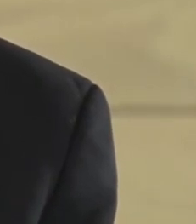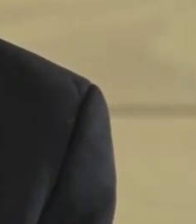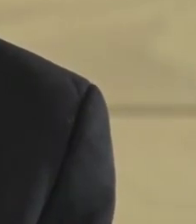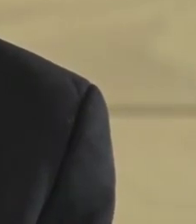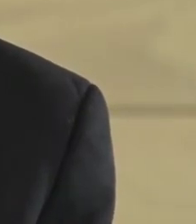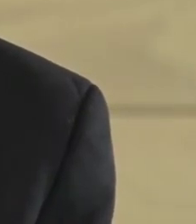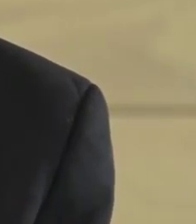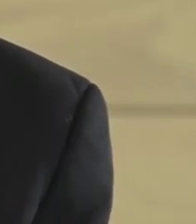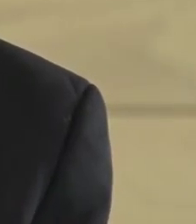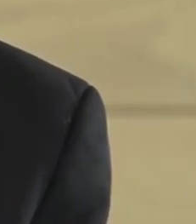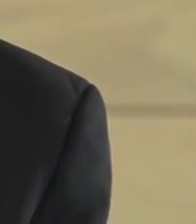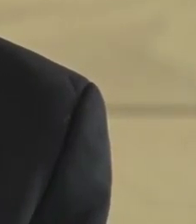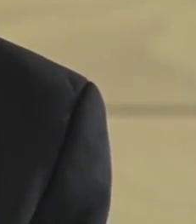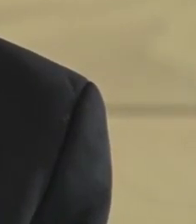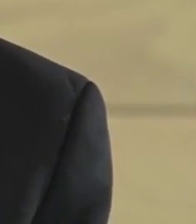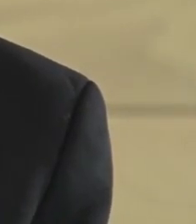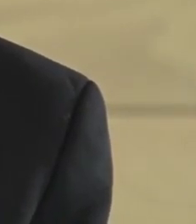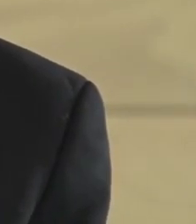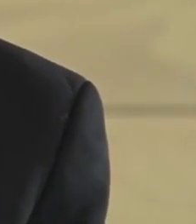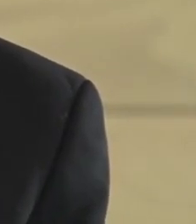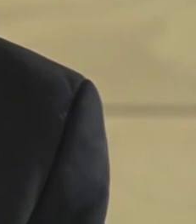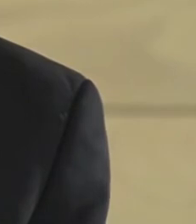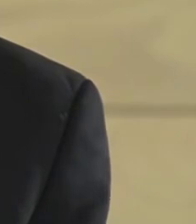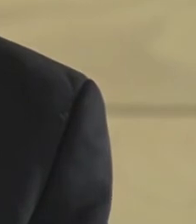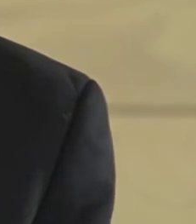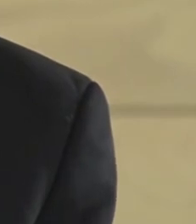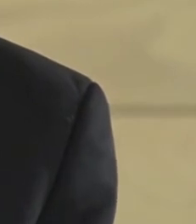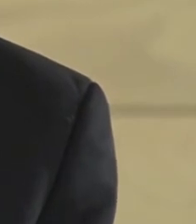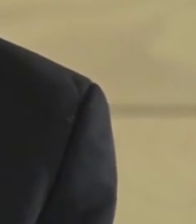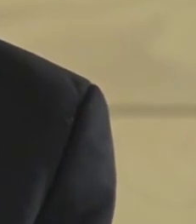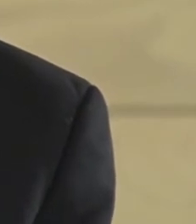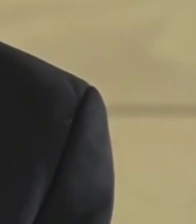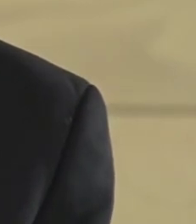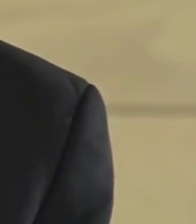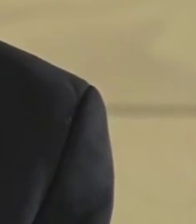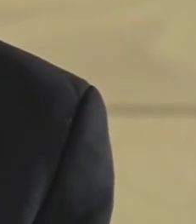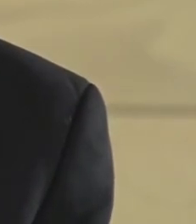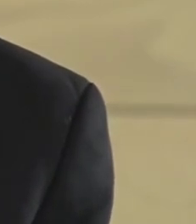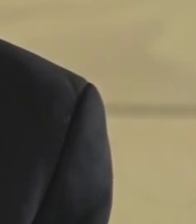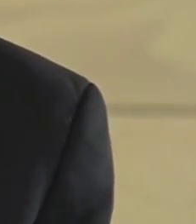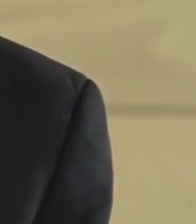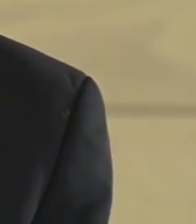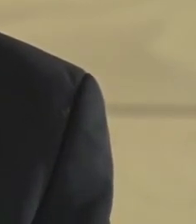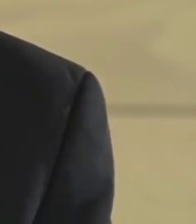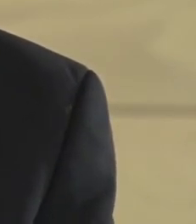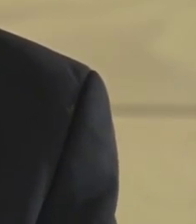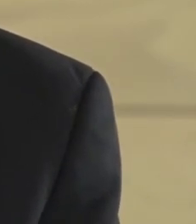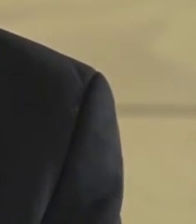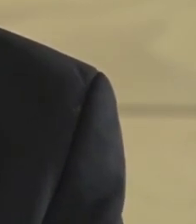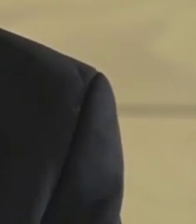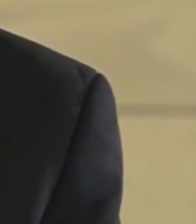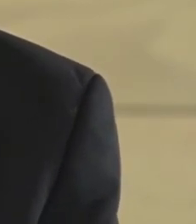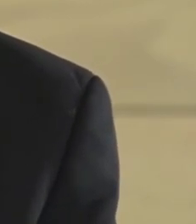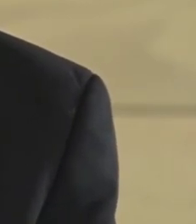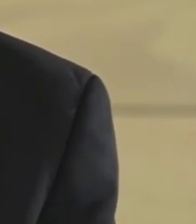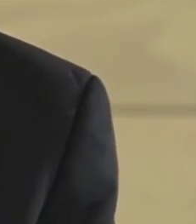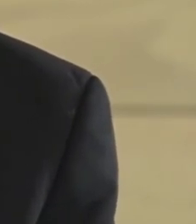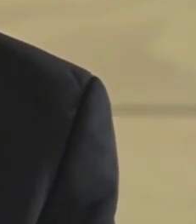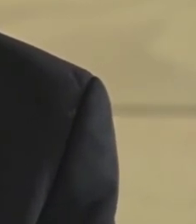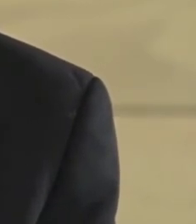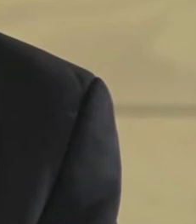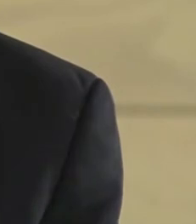lugar, que al ampliarse el uso de ese espectro, el Estado sacara a subasta ciertas porciones para